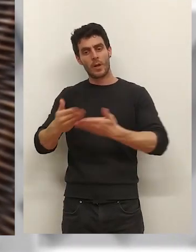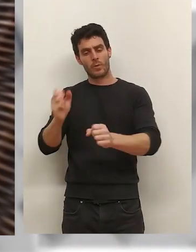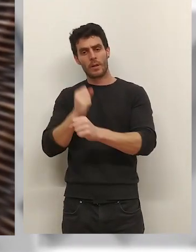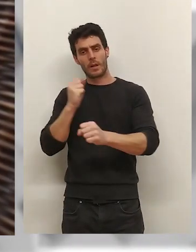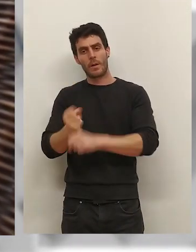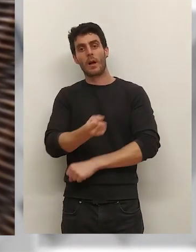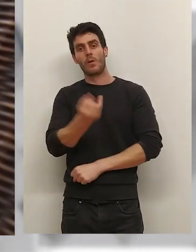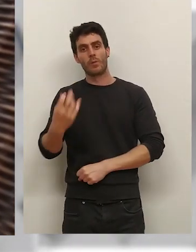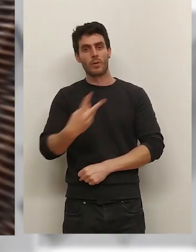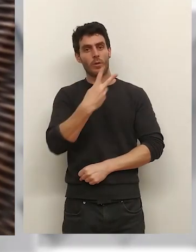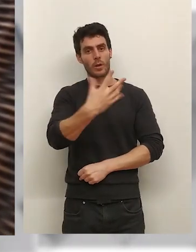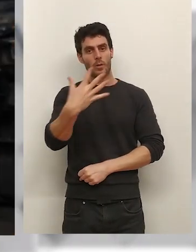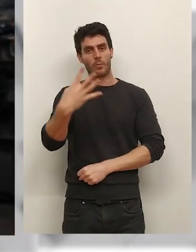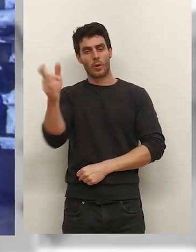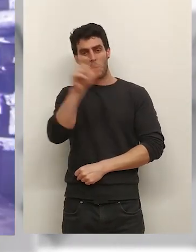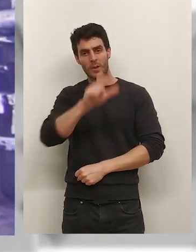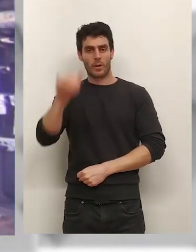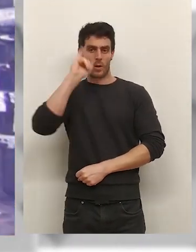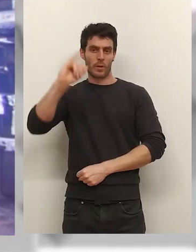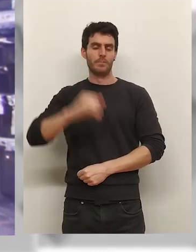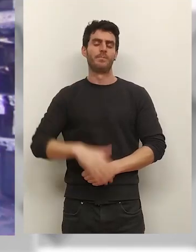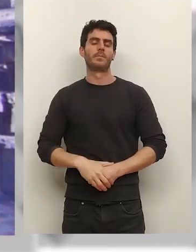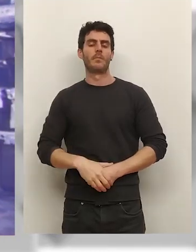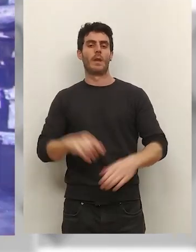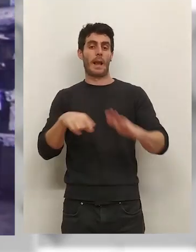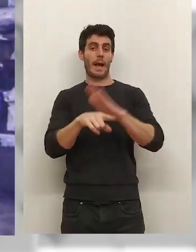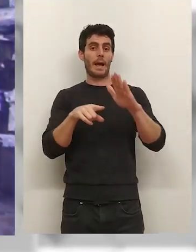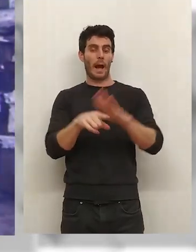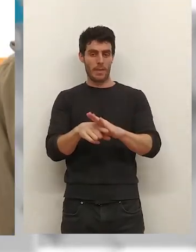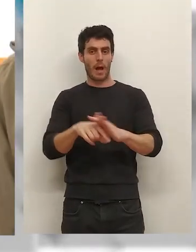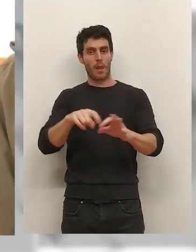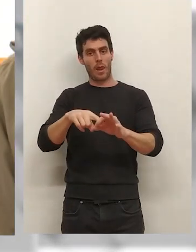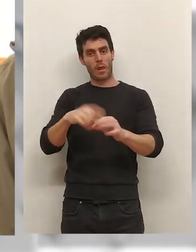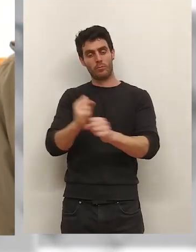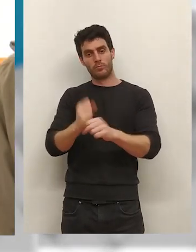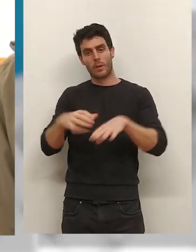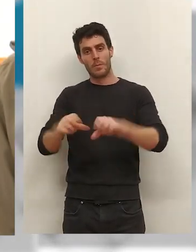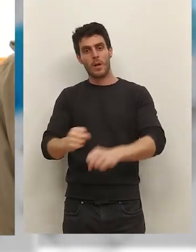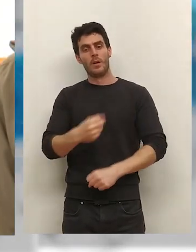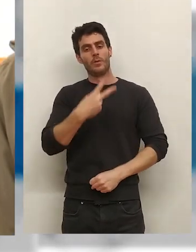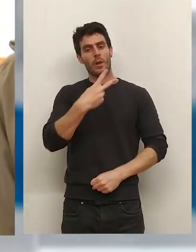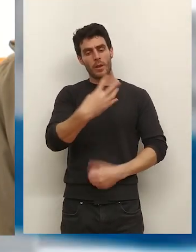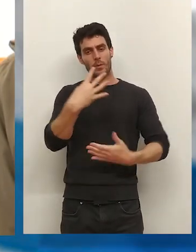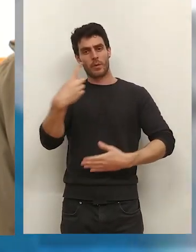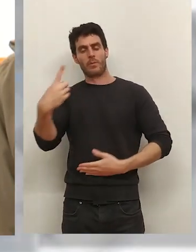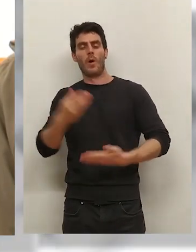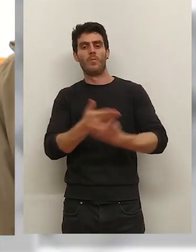a 254 riojanos. La agencia de colocación se han gestionado 421 ofertas, atendiendo a un total